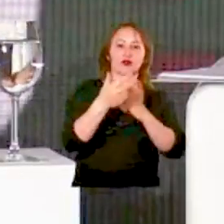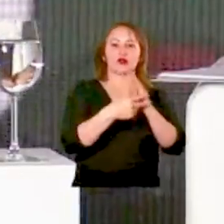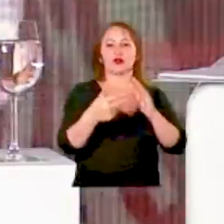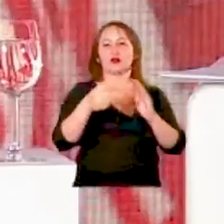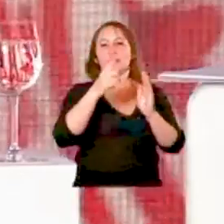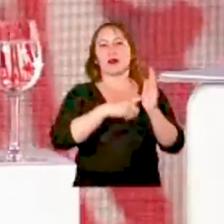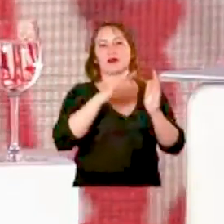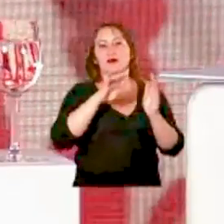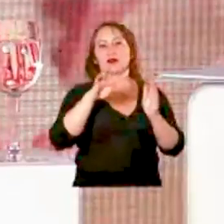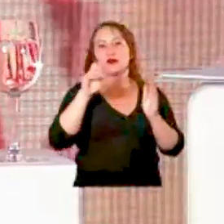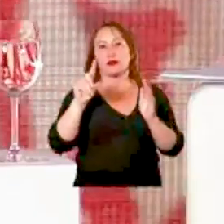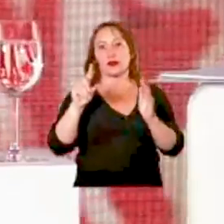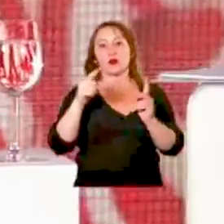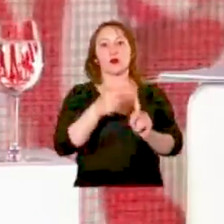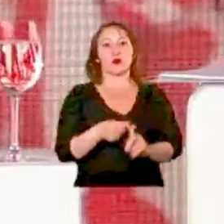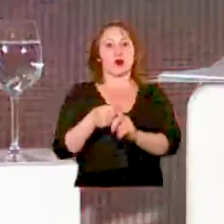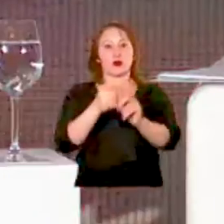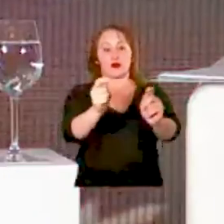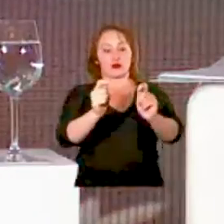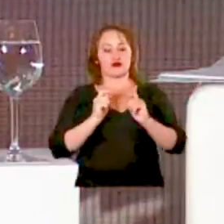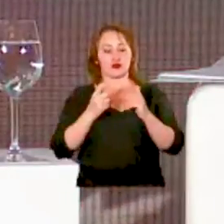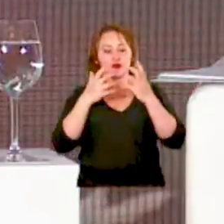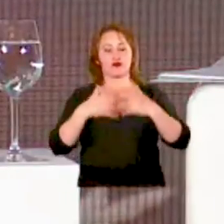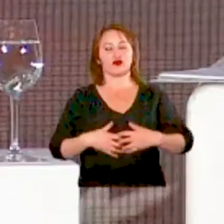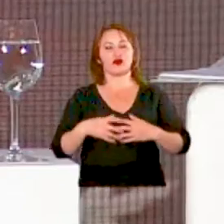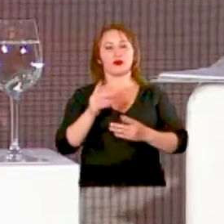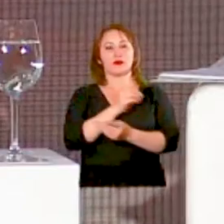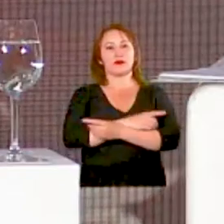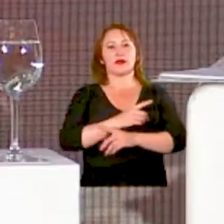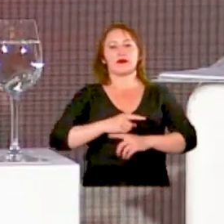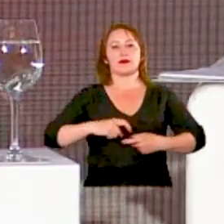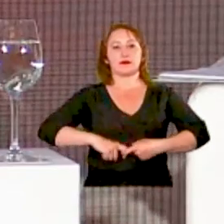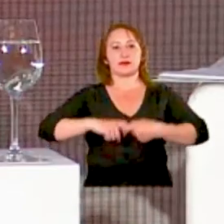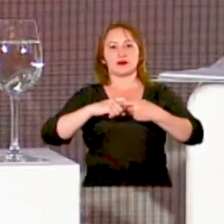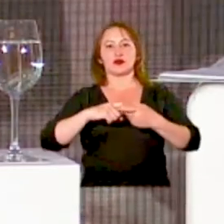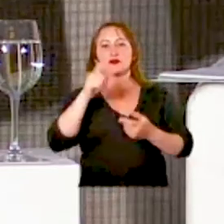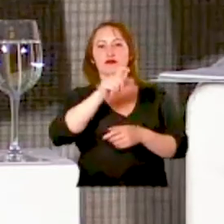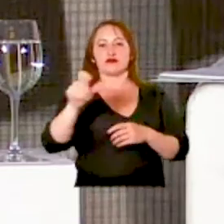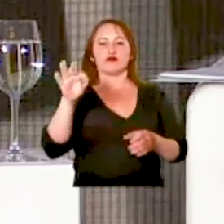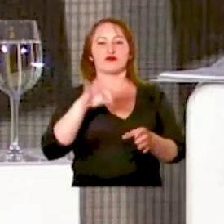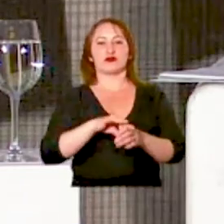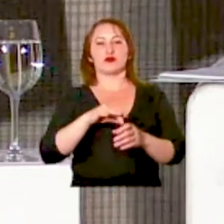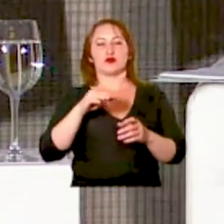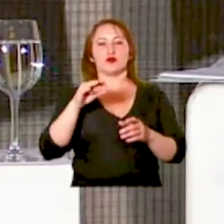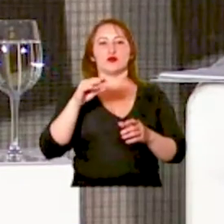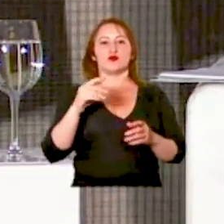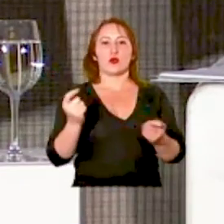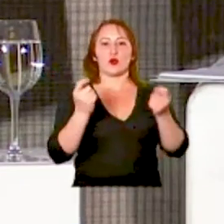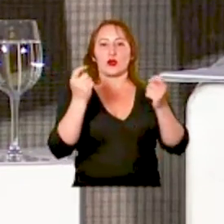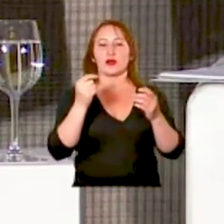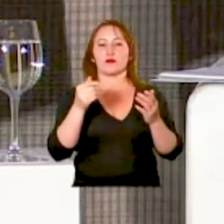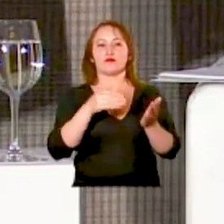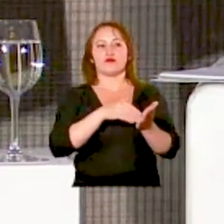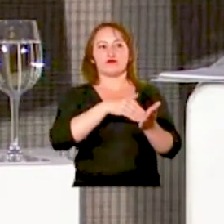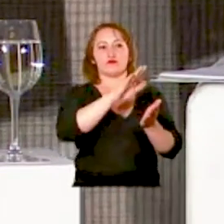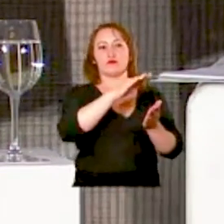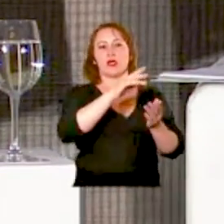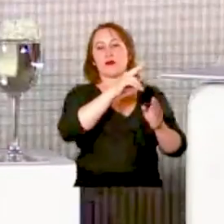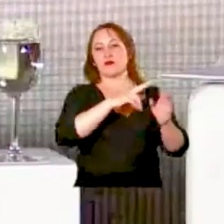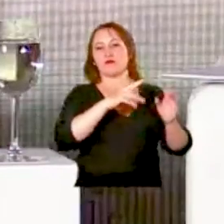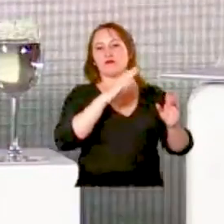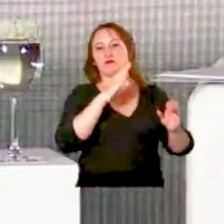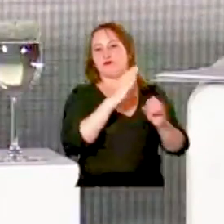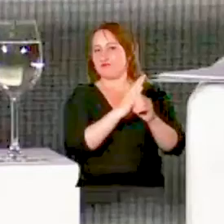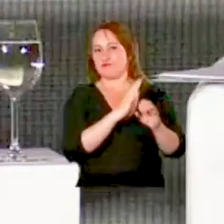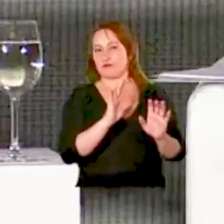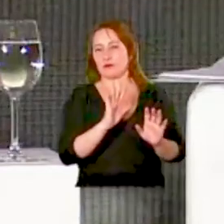le dio a la Procuraduría la función disciplinaria de sancionar a los funcionarios de elección popular con destitución e inhabilidad. Y